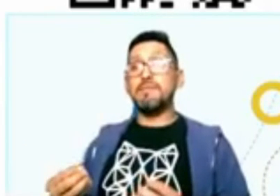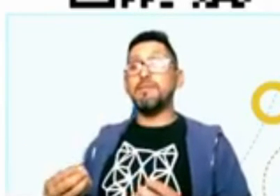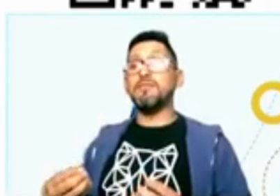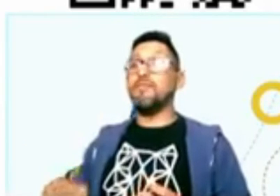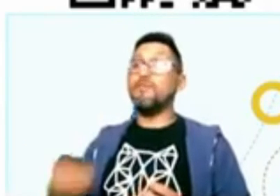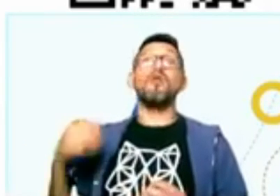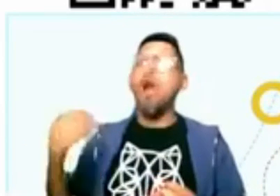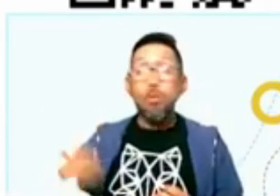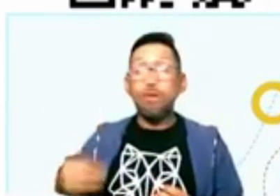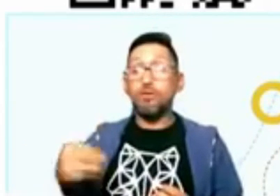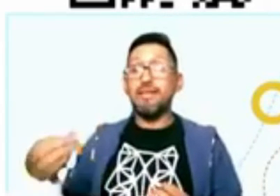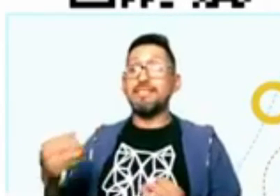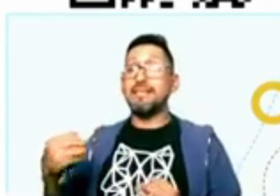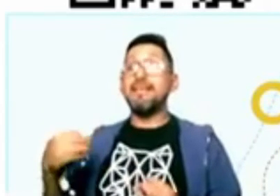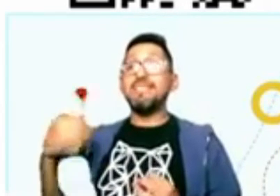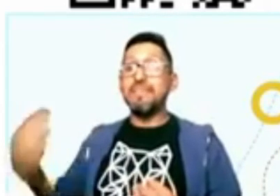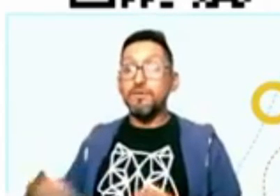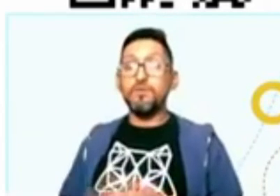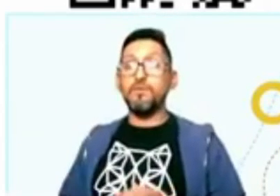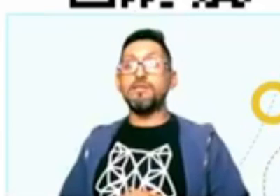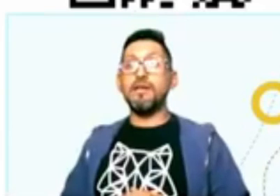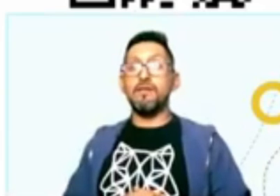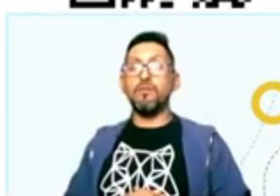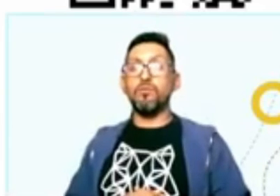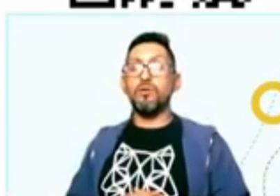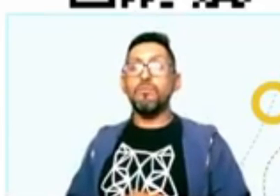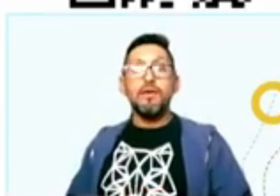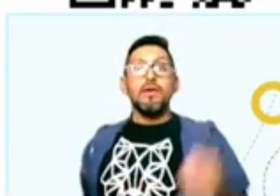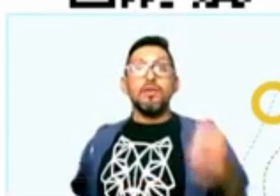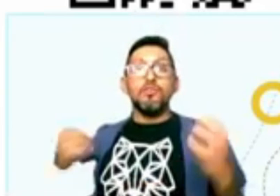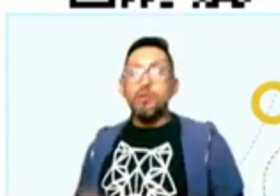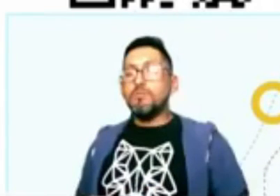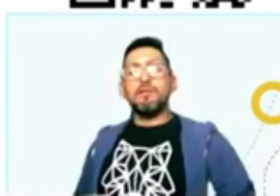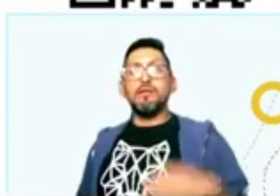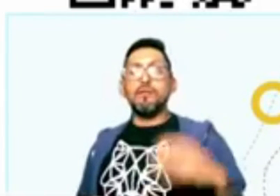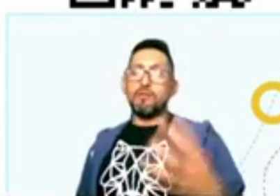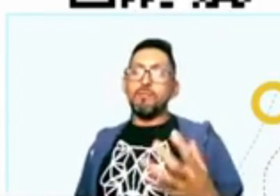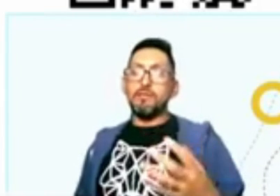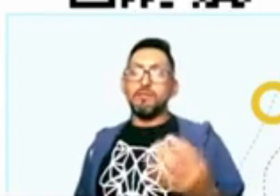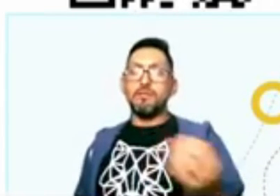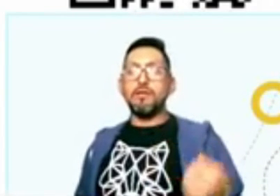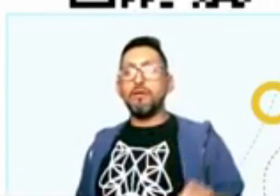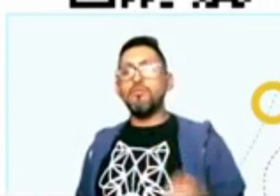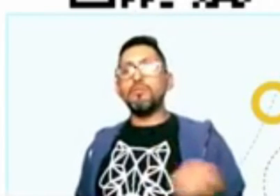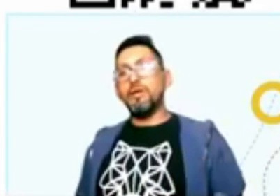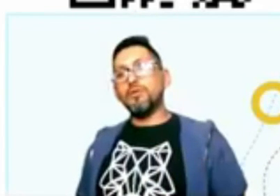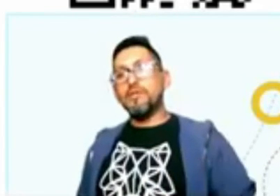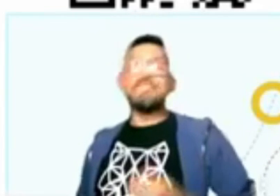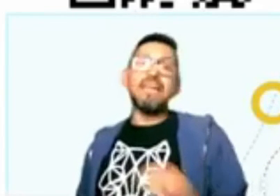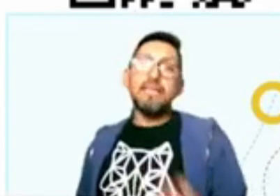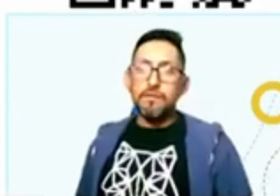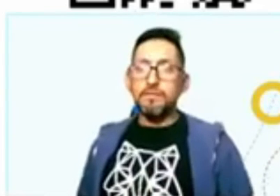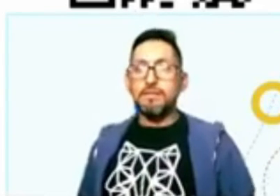ese pensamiento científico, aun cuando no vayan a ser científicos profesionales en el futuro. Yo, como emprendedor, actualmente estoy desarrollando un proyecto